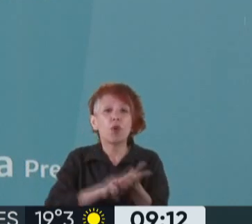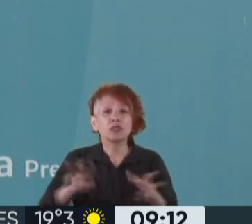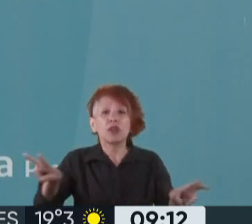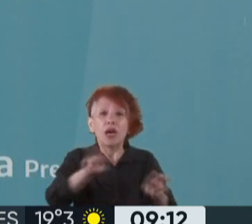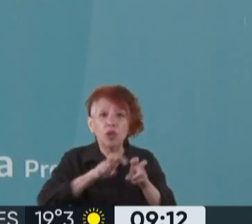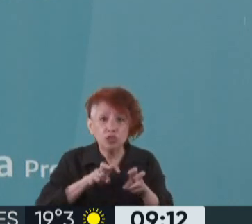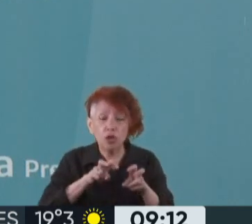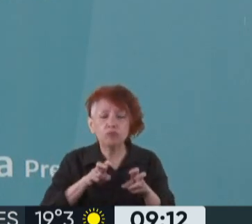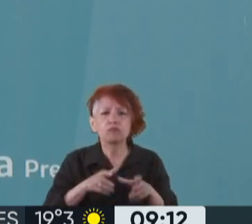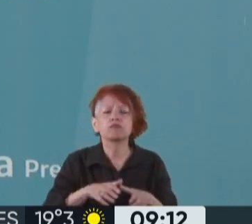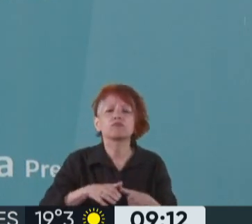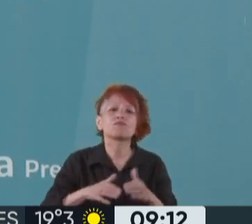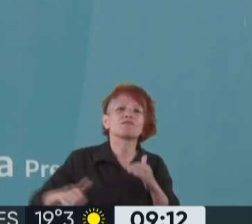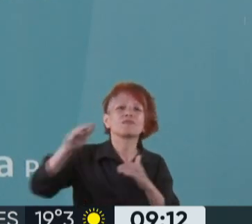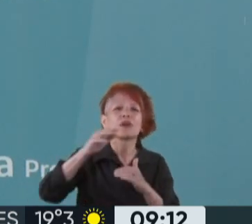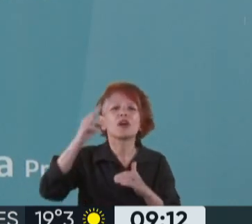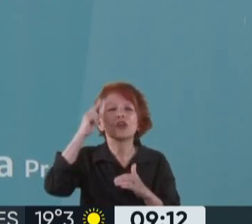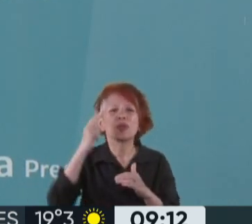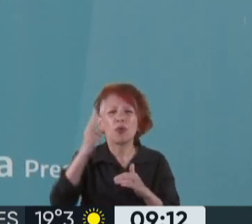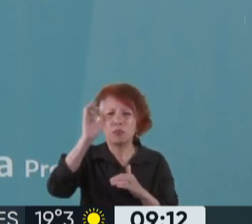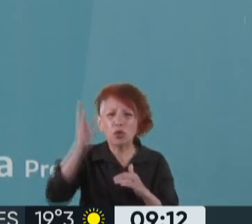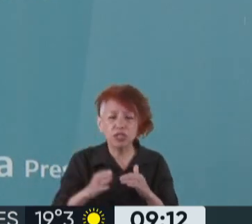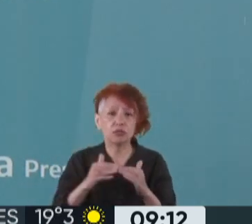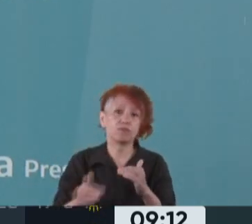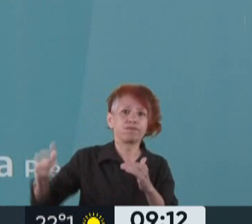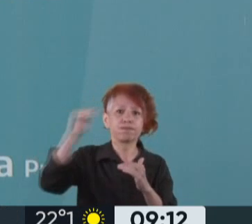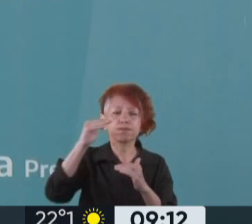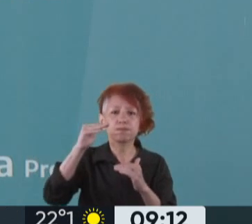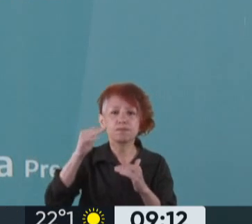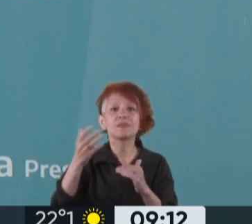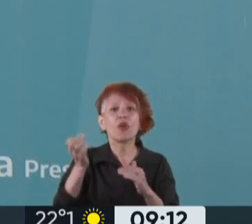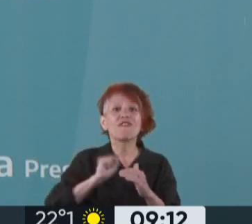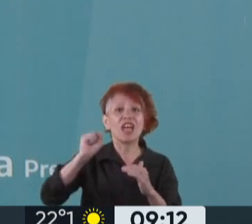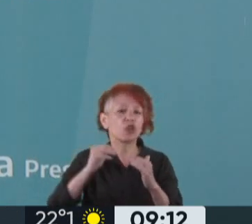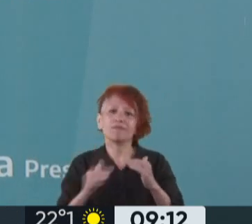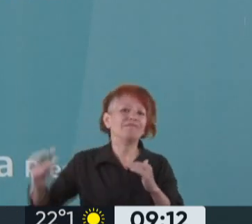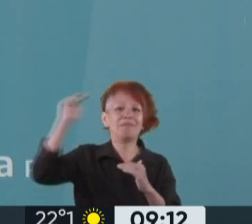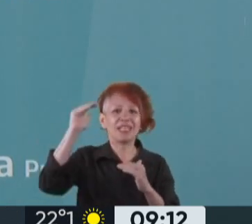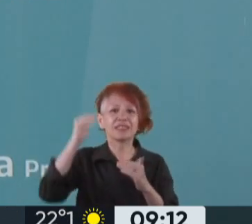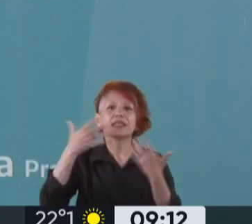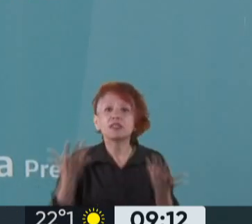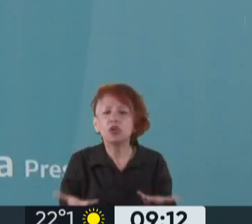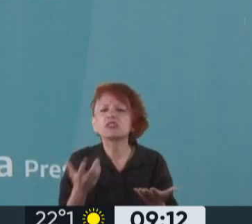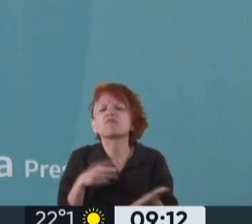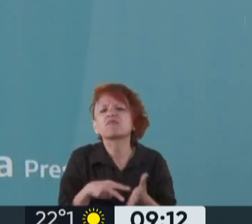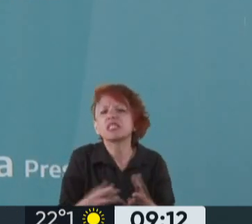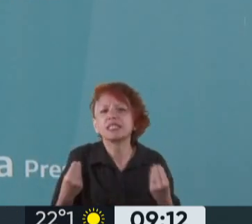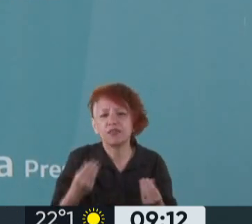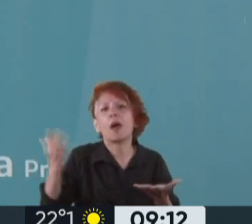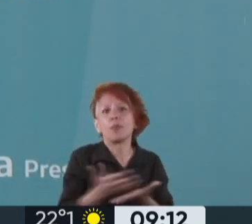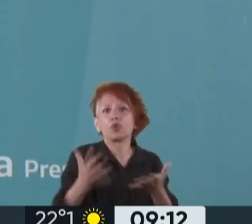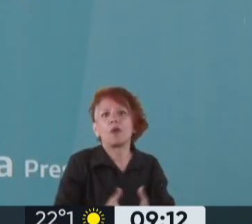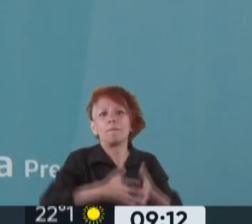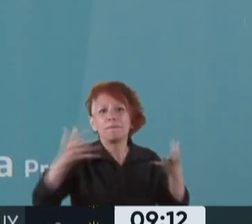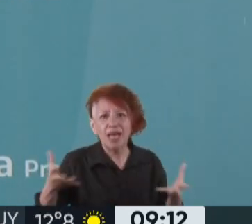ha subido 92.3%. Esto quiere decir que es por encima de la inflación, lo cual implica que hay más producción y hay